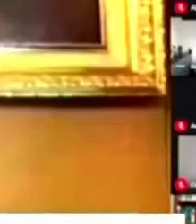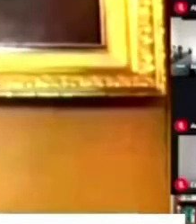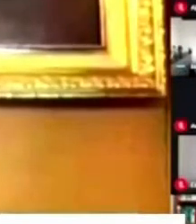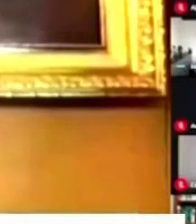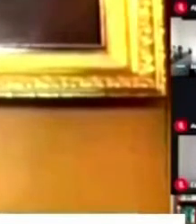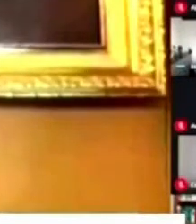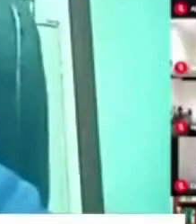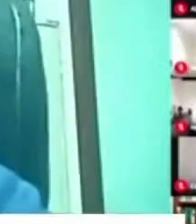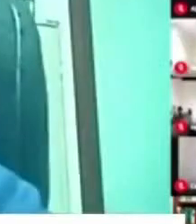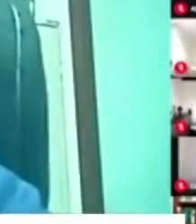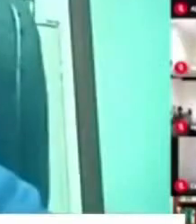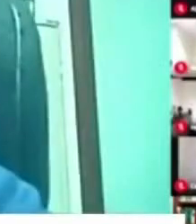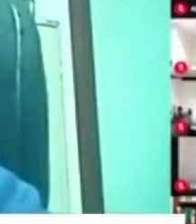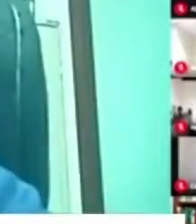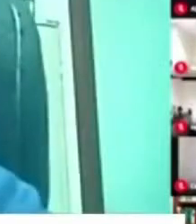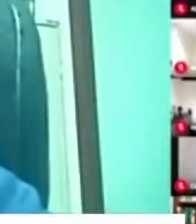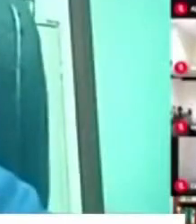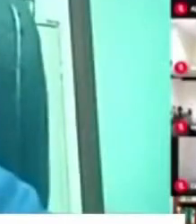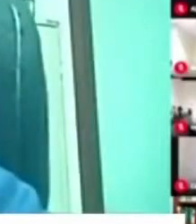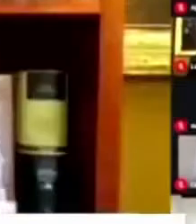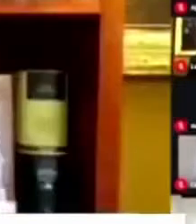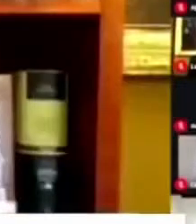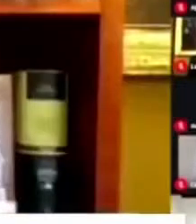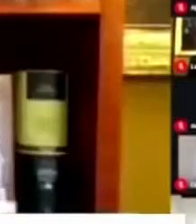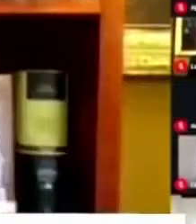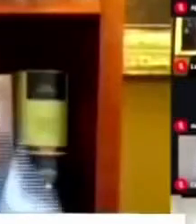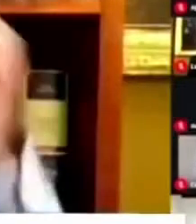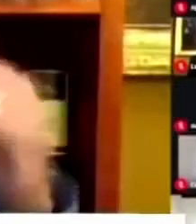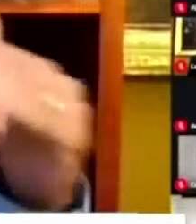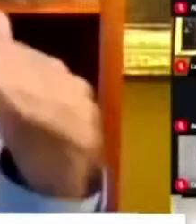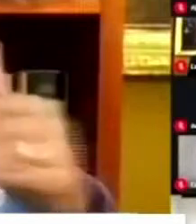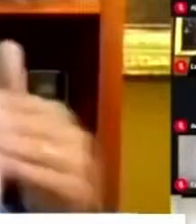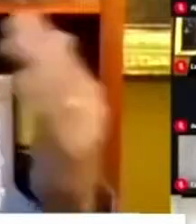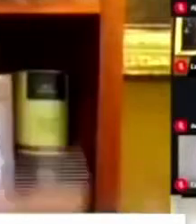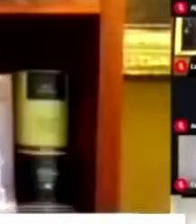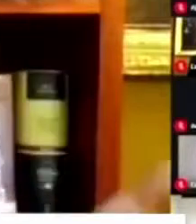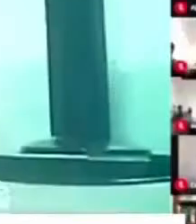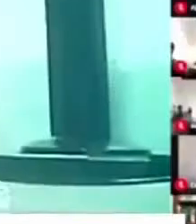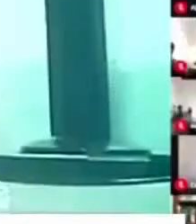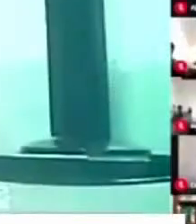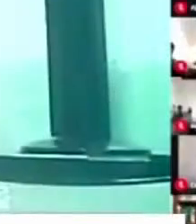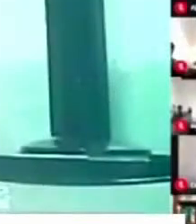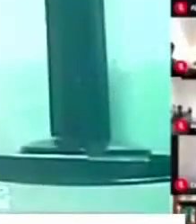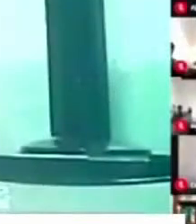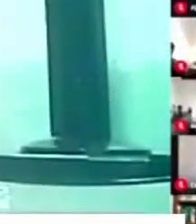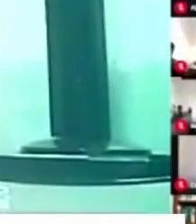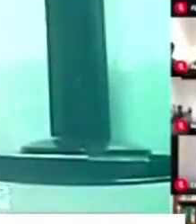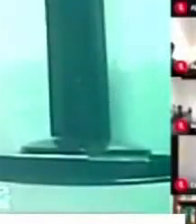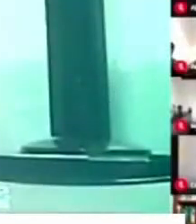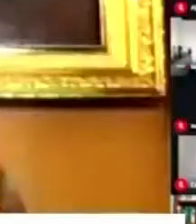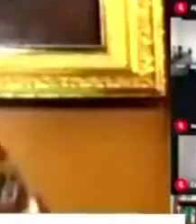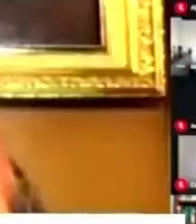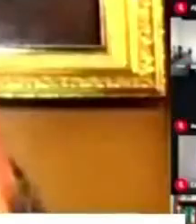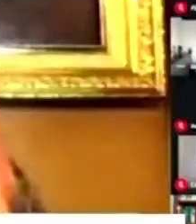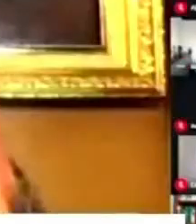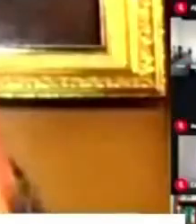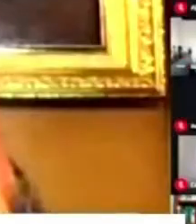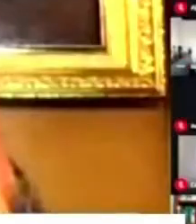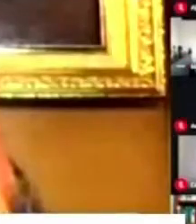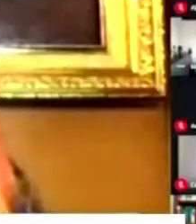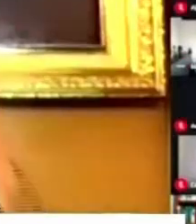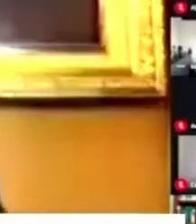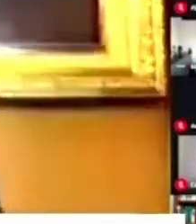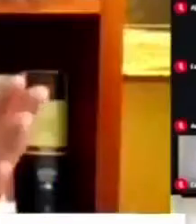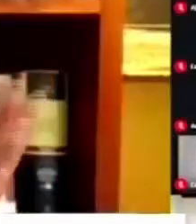la decisión de la jueza en esta audiencia, con lo cual evidentemente la carrera de Martín Vizcarra hacia el Congreso